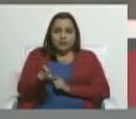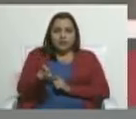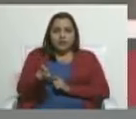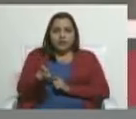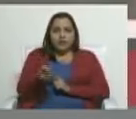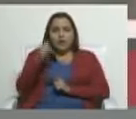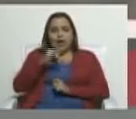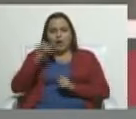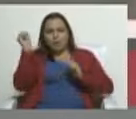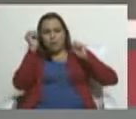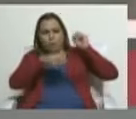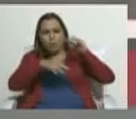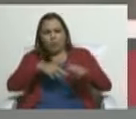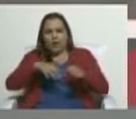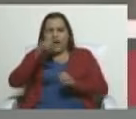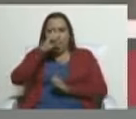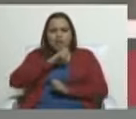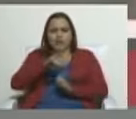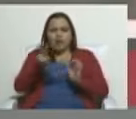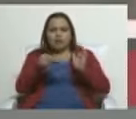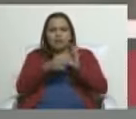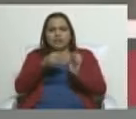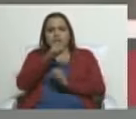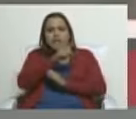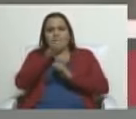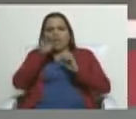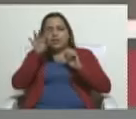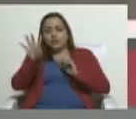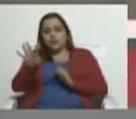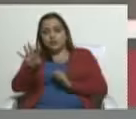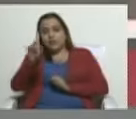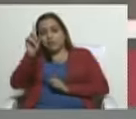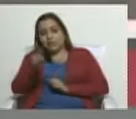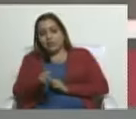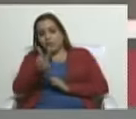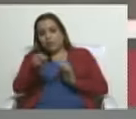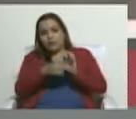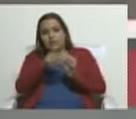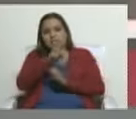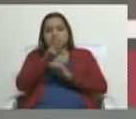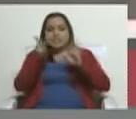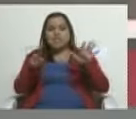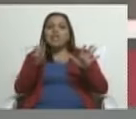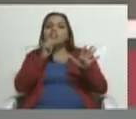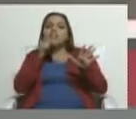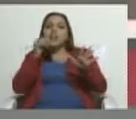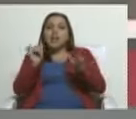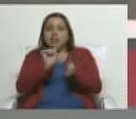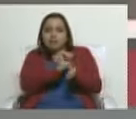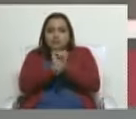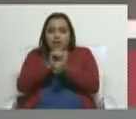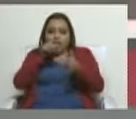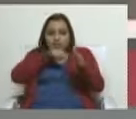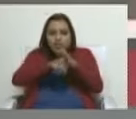ocurrió la guarimba del 2014 y cuando ocurrió la guarimba del 2017, ¿quiénes fueron los que se quedaron atrapados